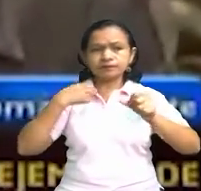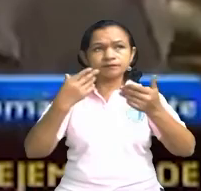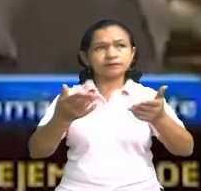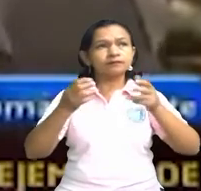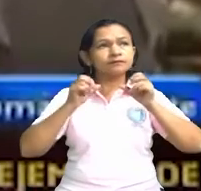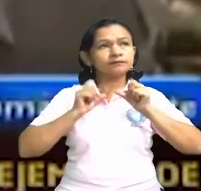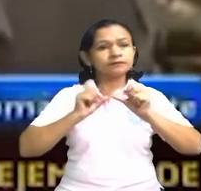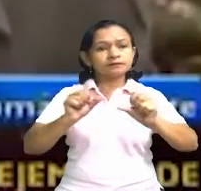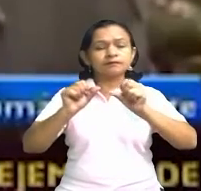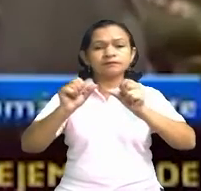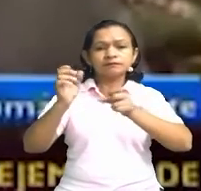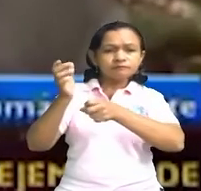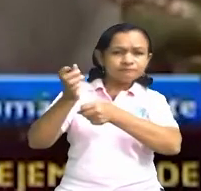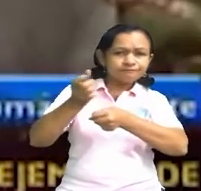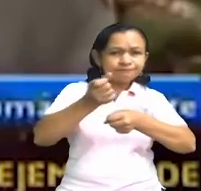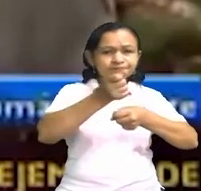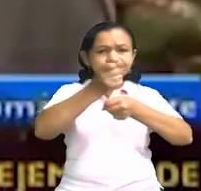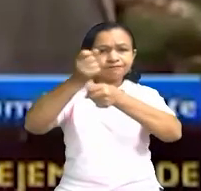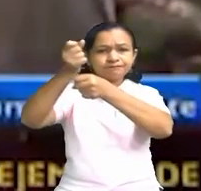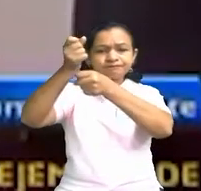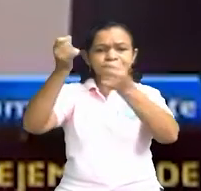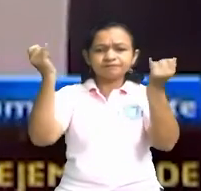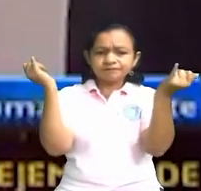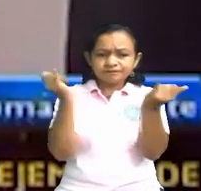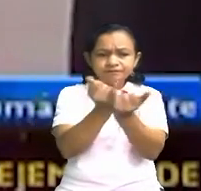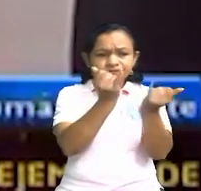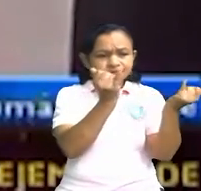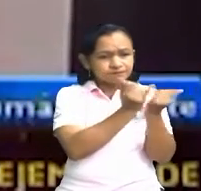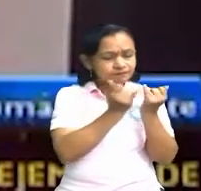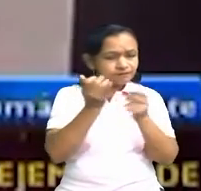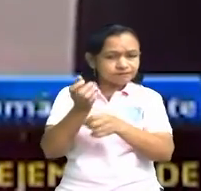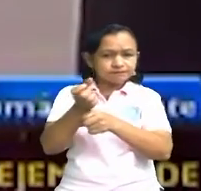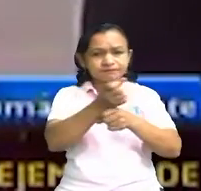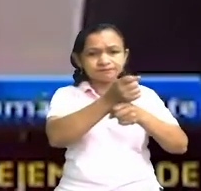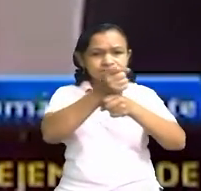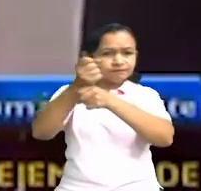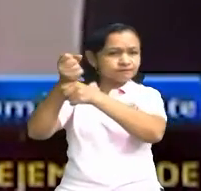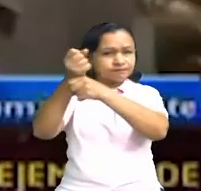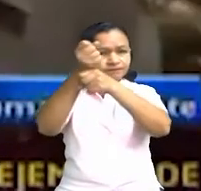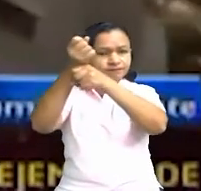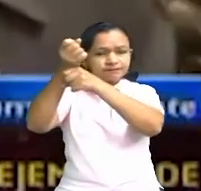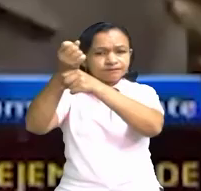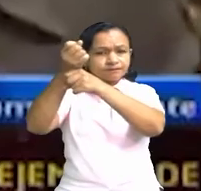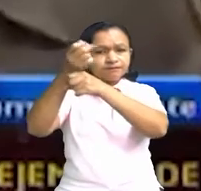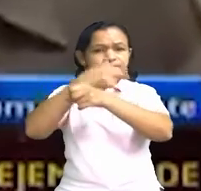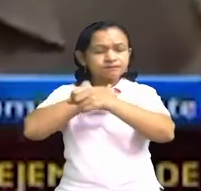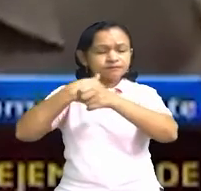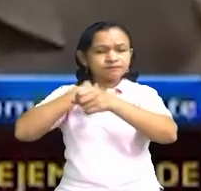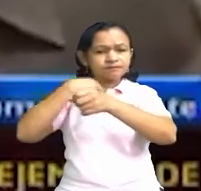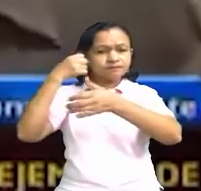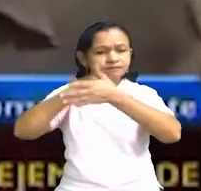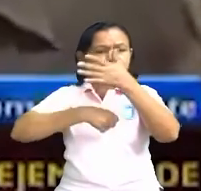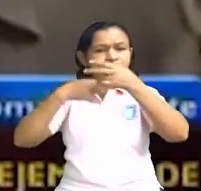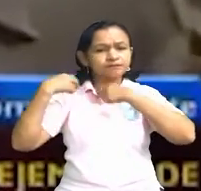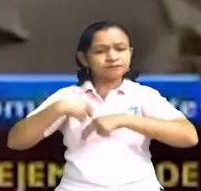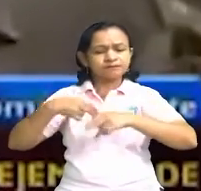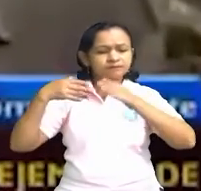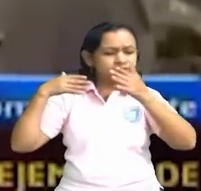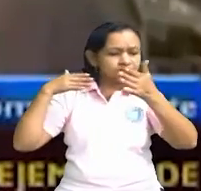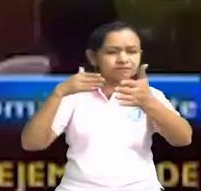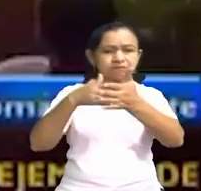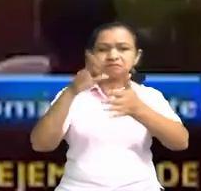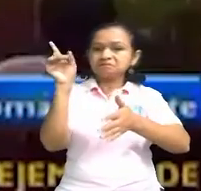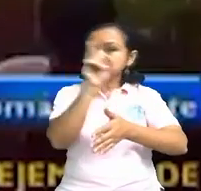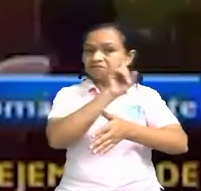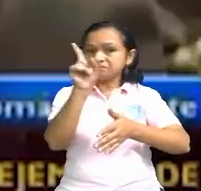que seguiremos enarbolando los mismos estandartes, que no habrá fuerza humana para